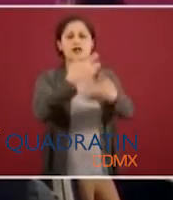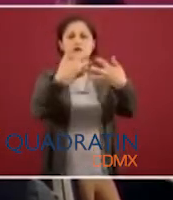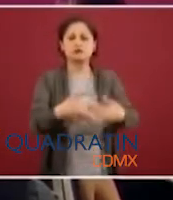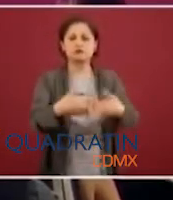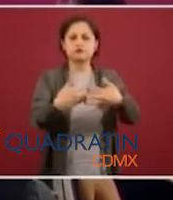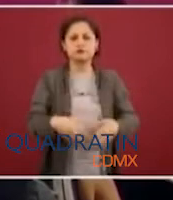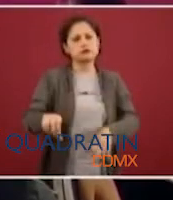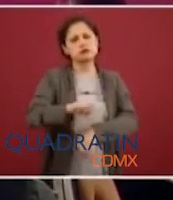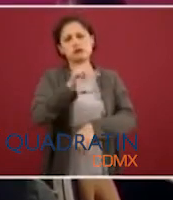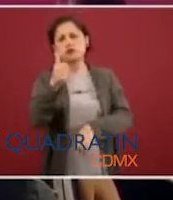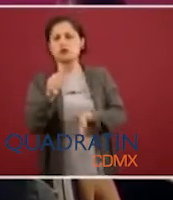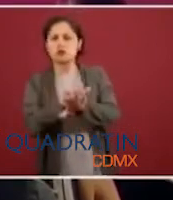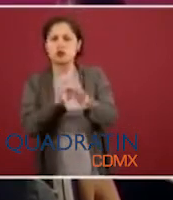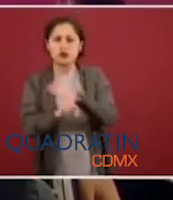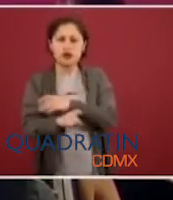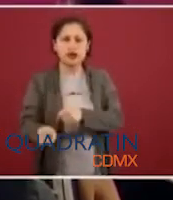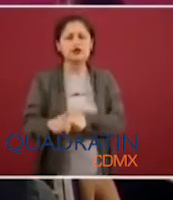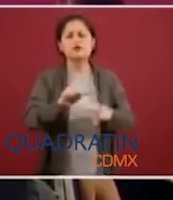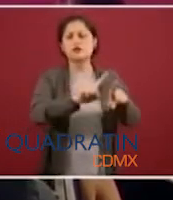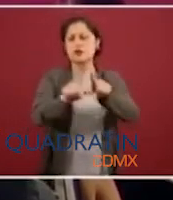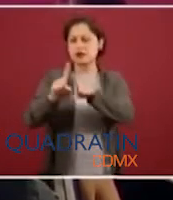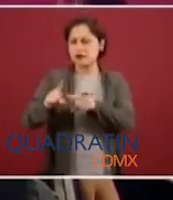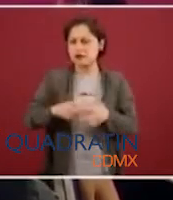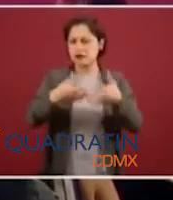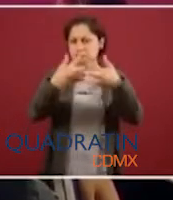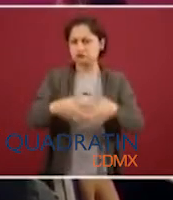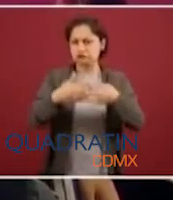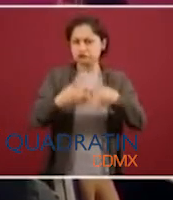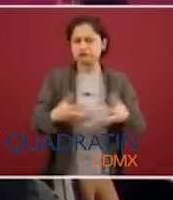industria aeroespacial, el maquinado industrial, la celulosa,